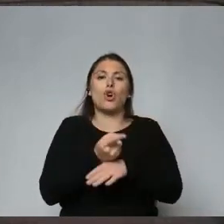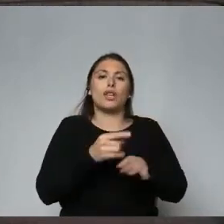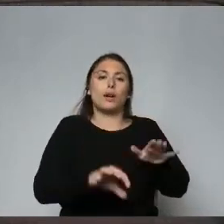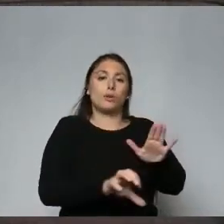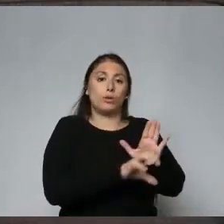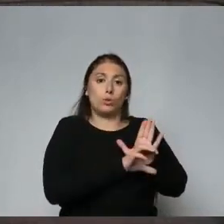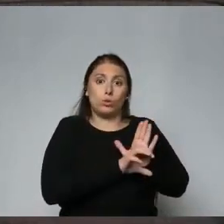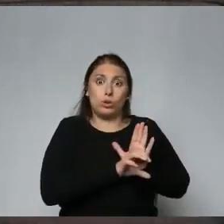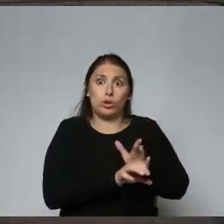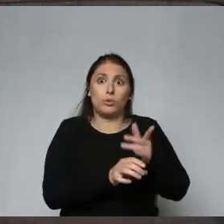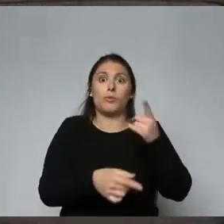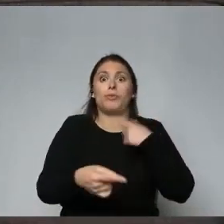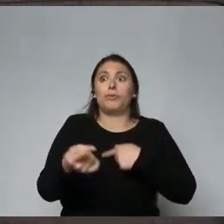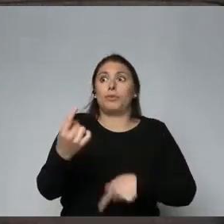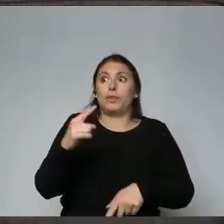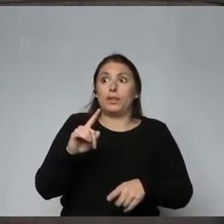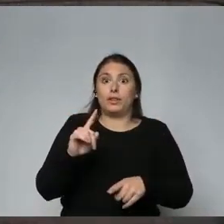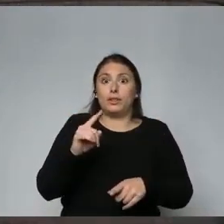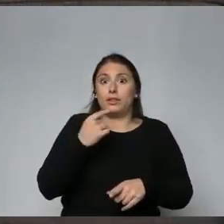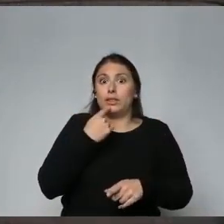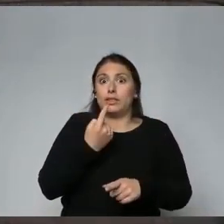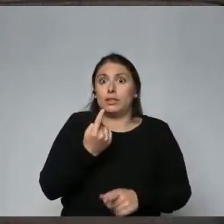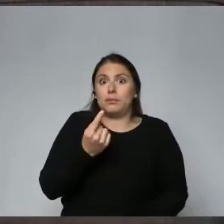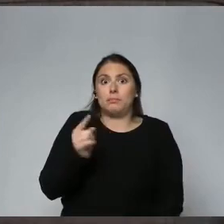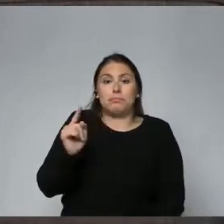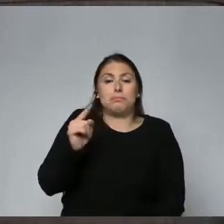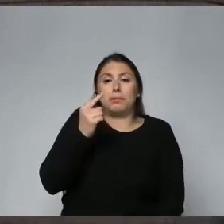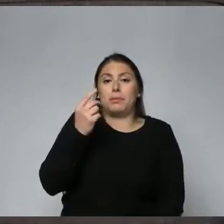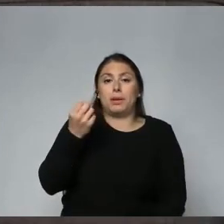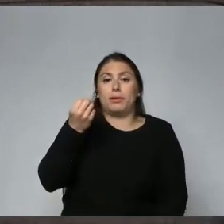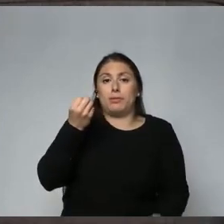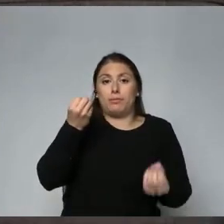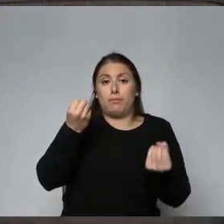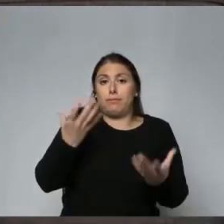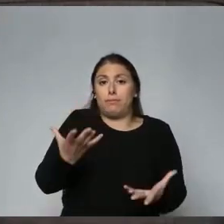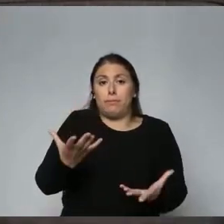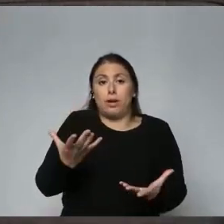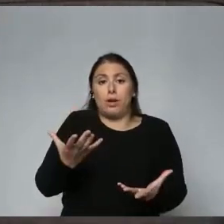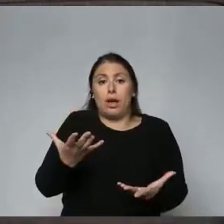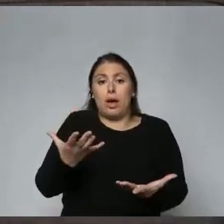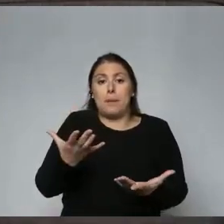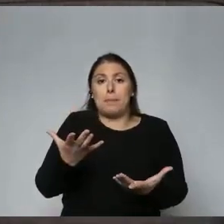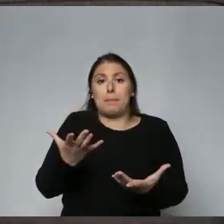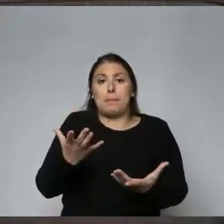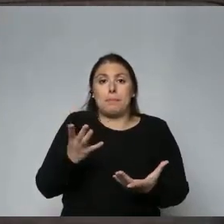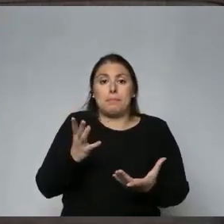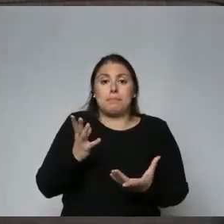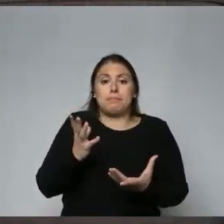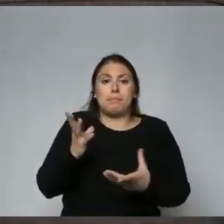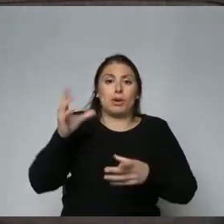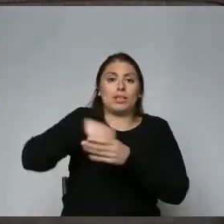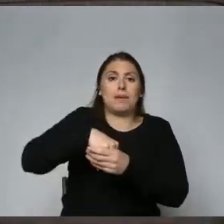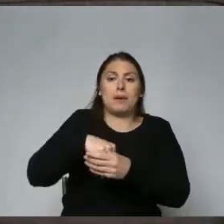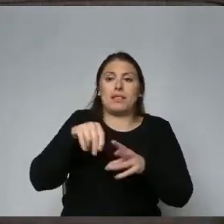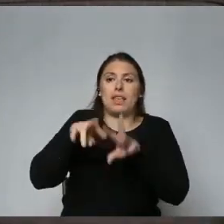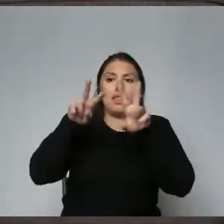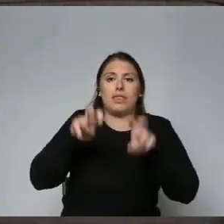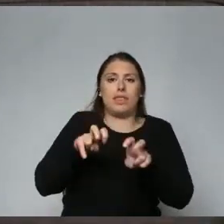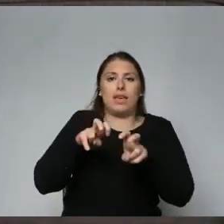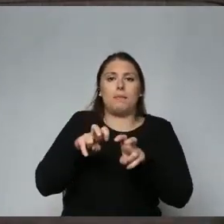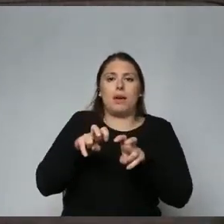es inconstitucional primero porque invaden las competencias